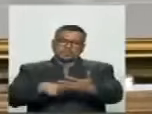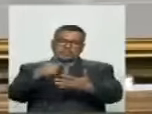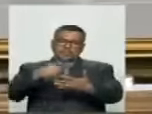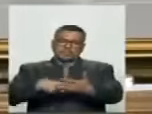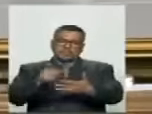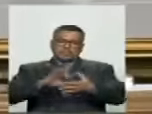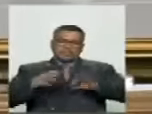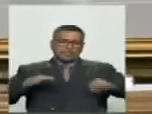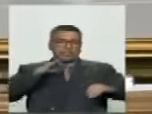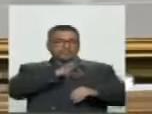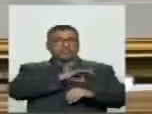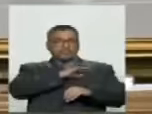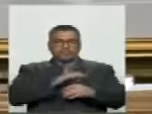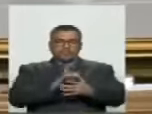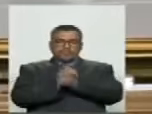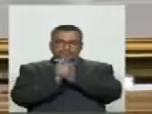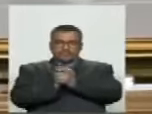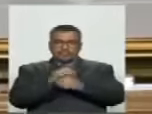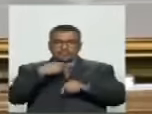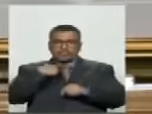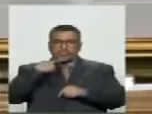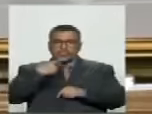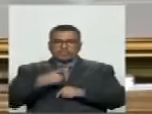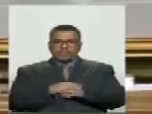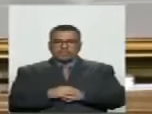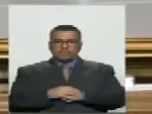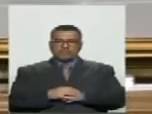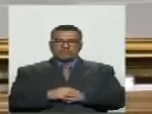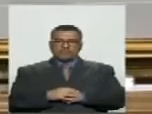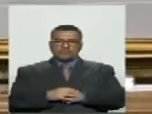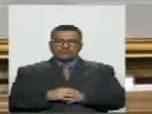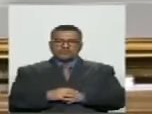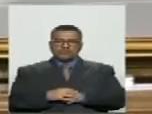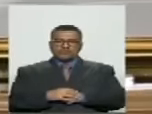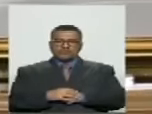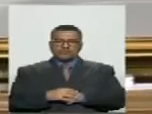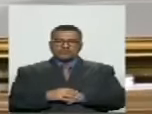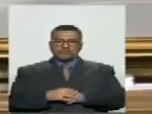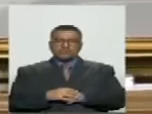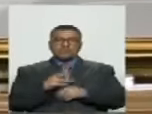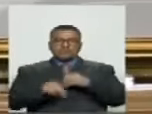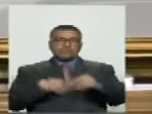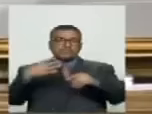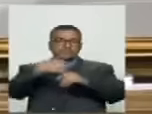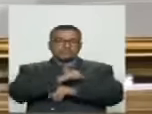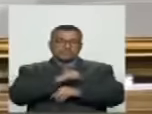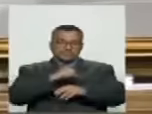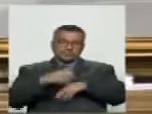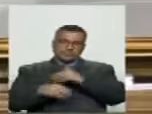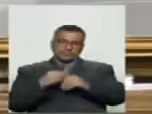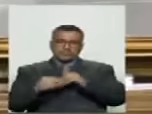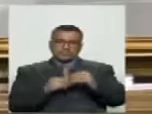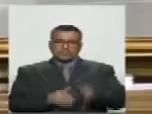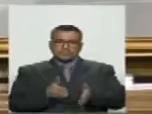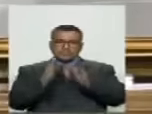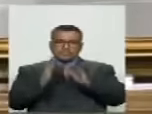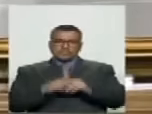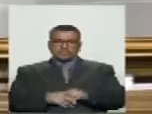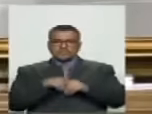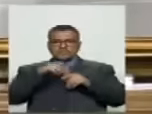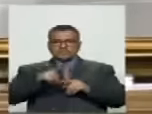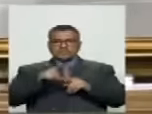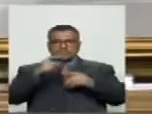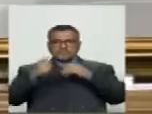ahí, compañeros, decir que han logrado articular esto